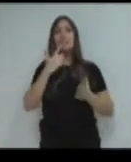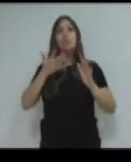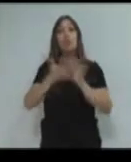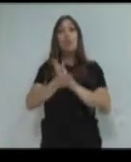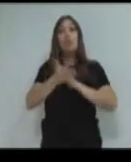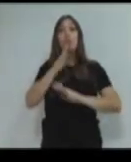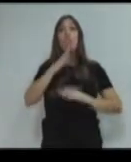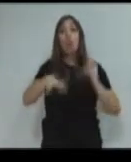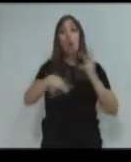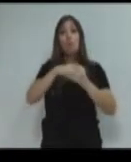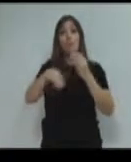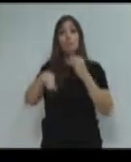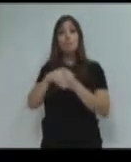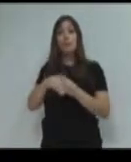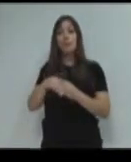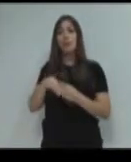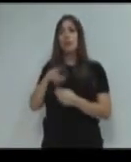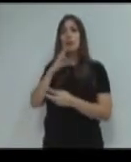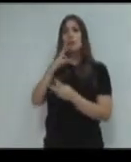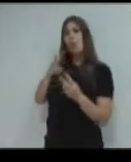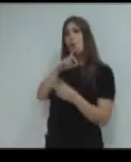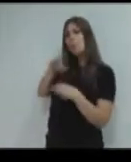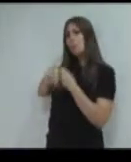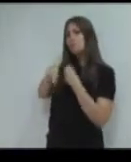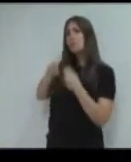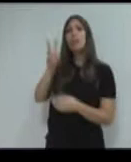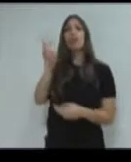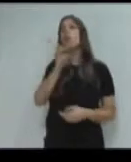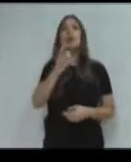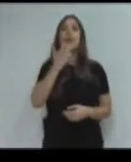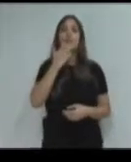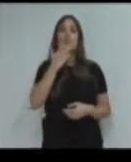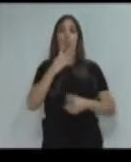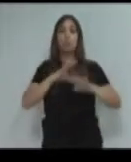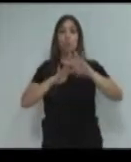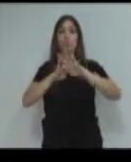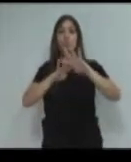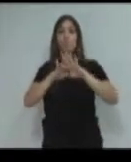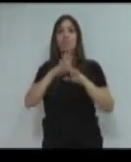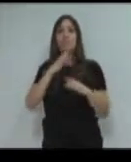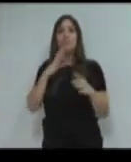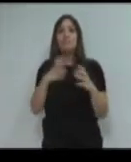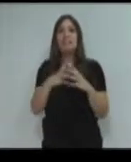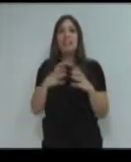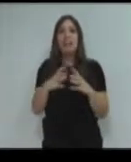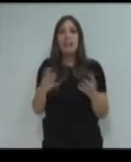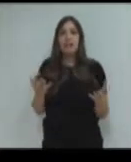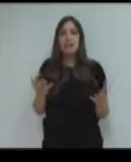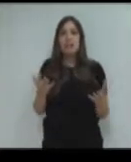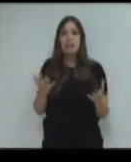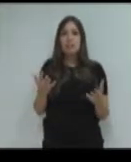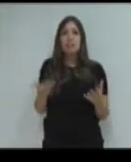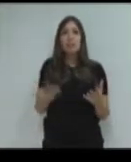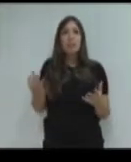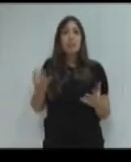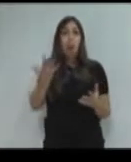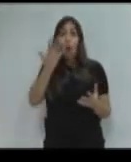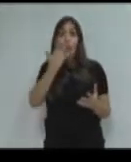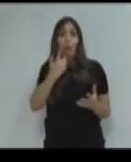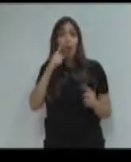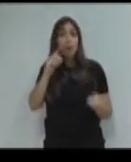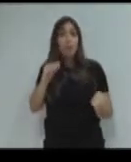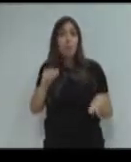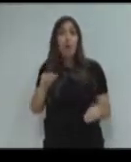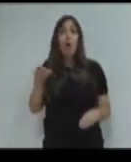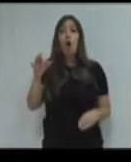Sí. No, la complementa. Si es una franja naranja, ¿qué te Ya. aporta a ti? ¿El color? Ya.